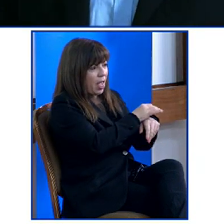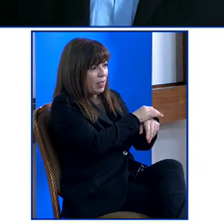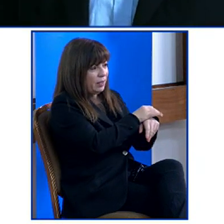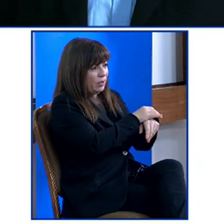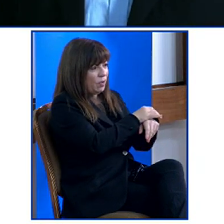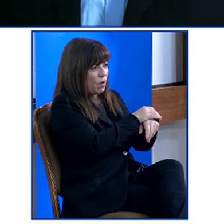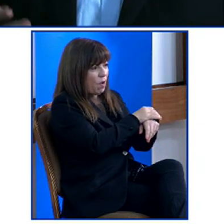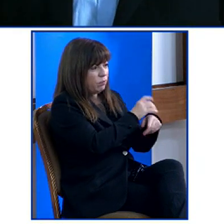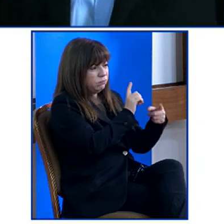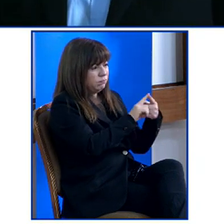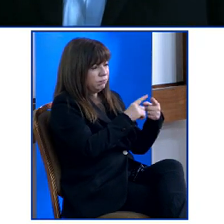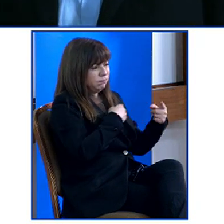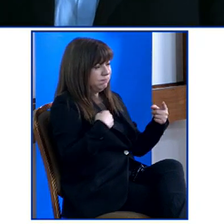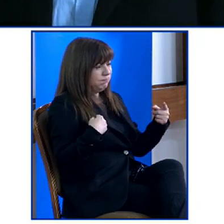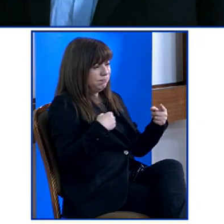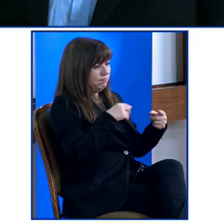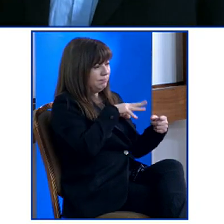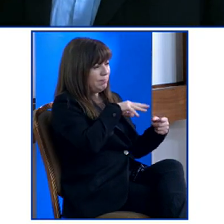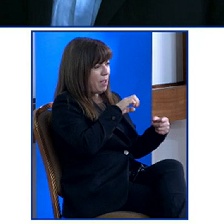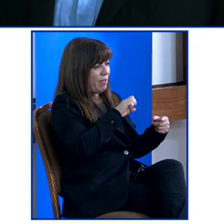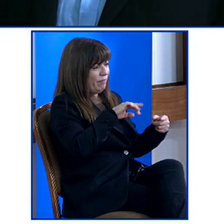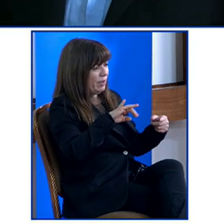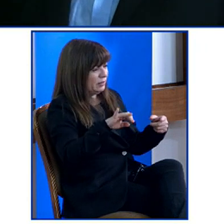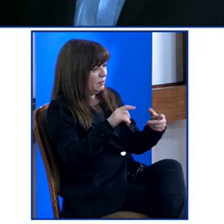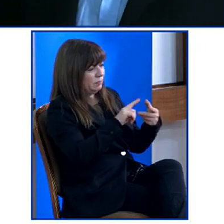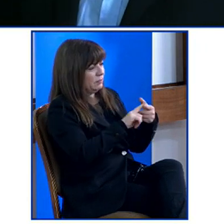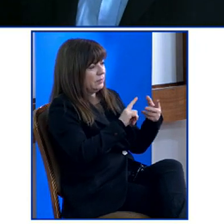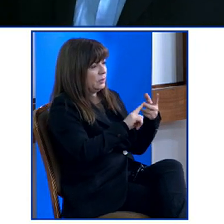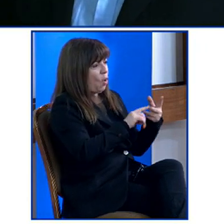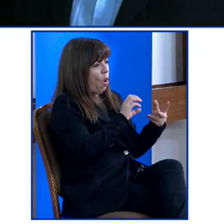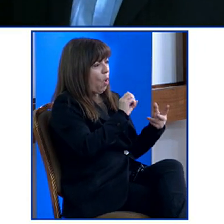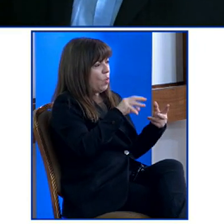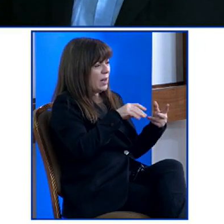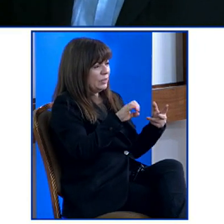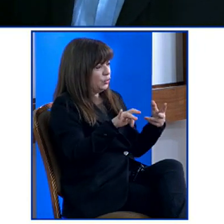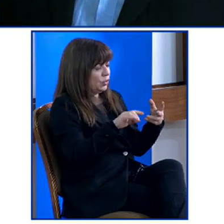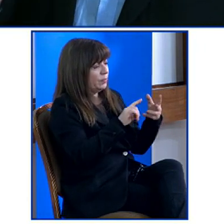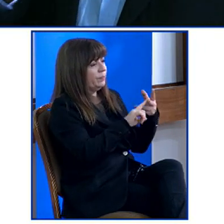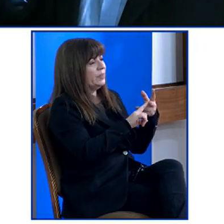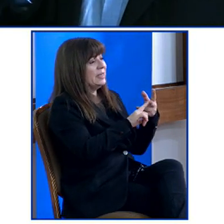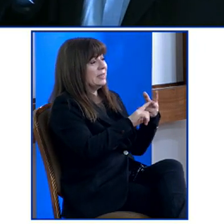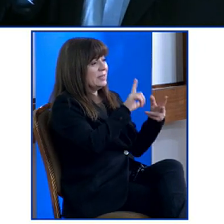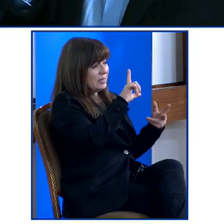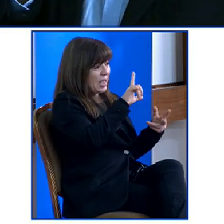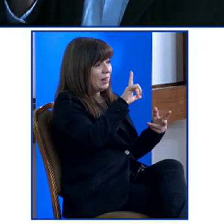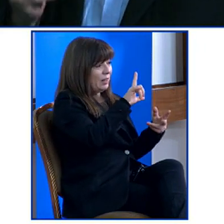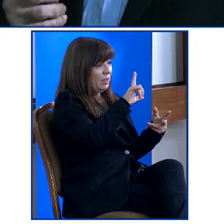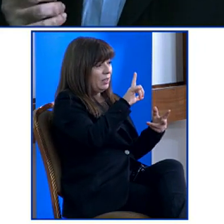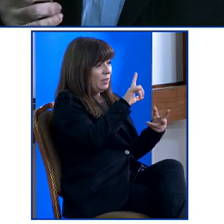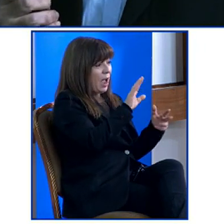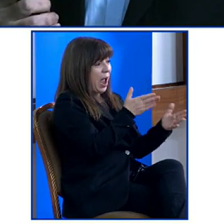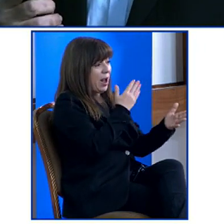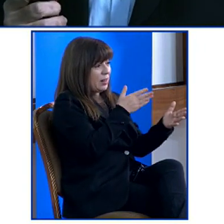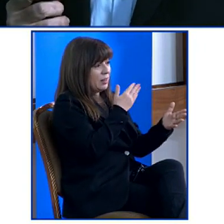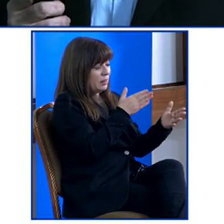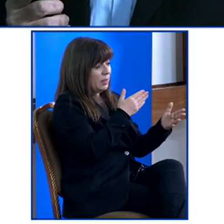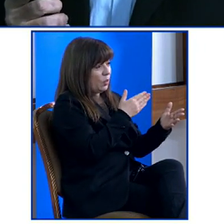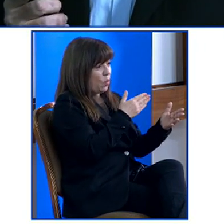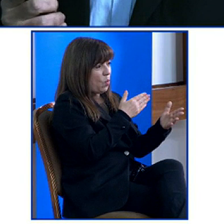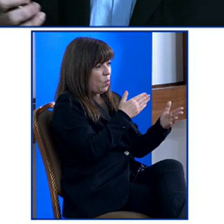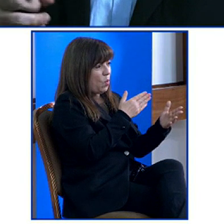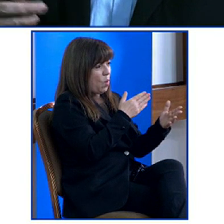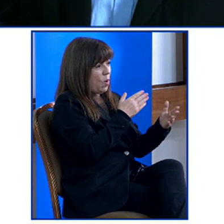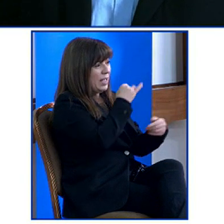New England Journal of Medicine, Lancet o Nature, y 7 de ellas han sido